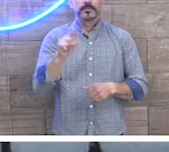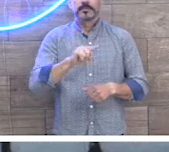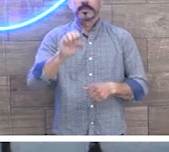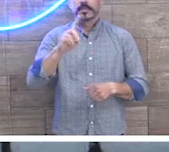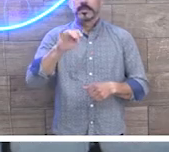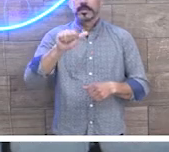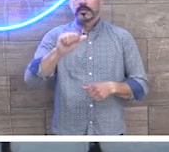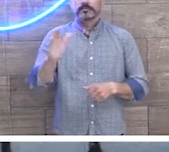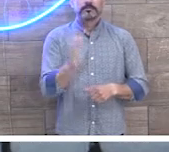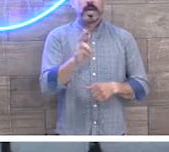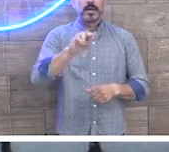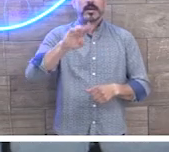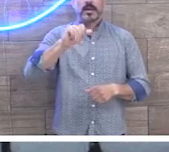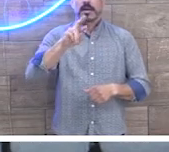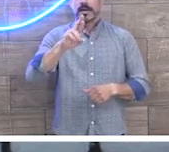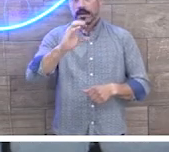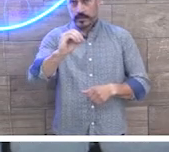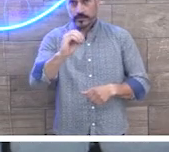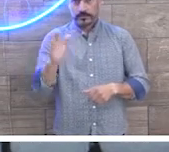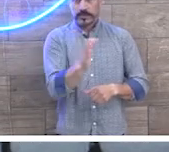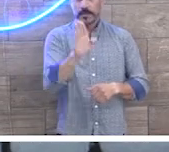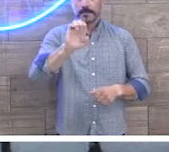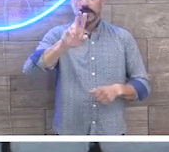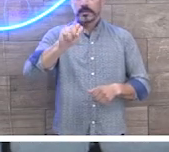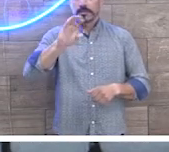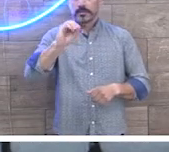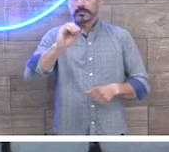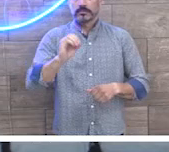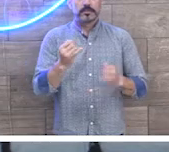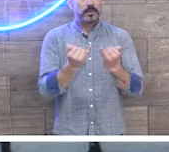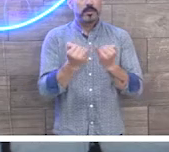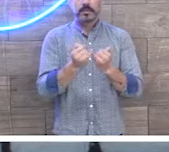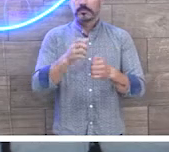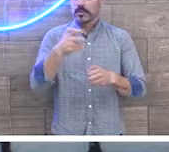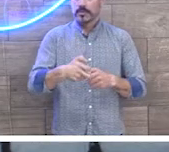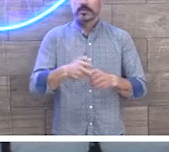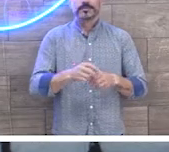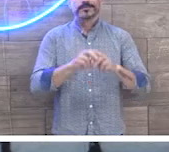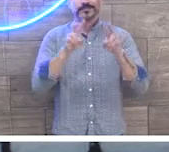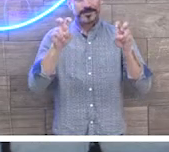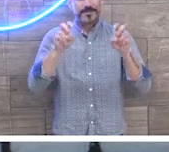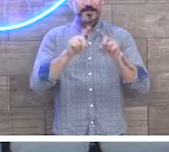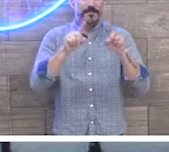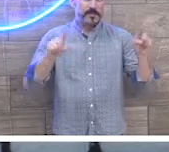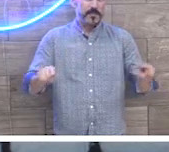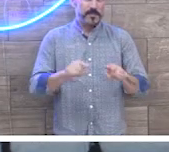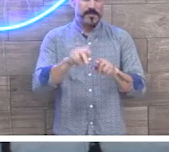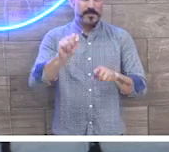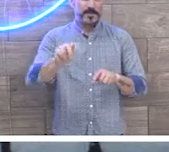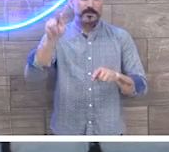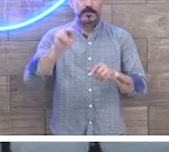a Beto en la parte de producción de Abran Cancha y de televisión, así como a